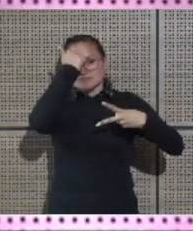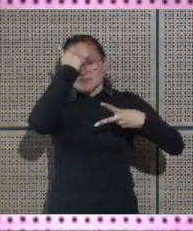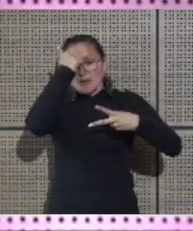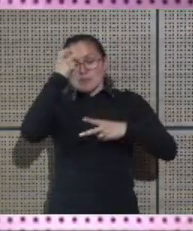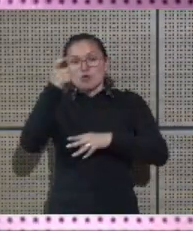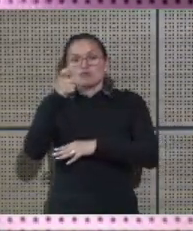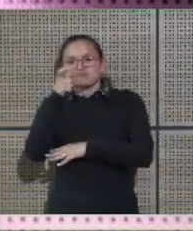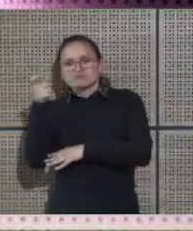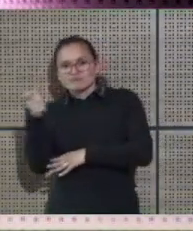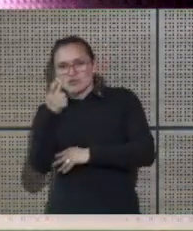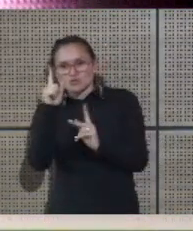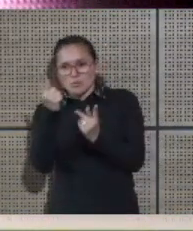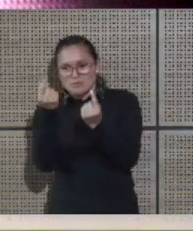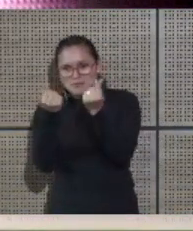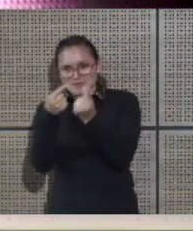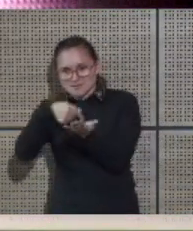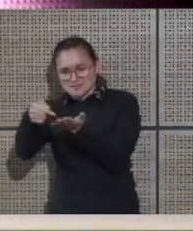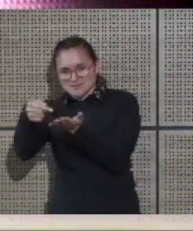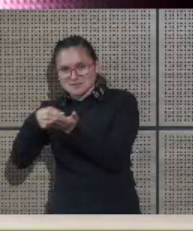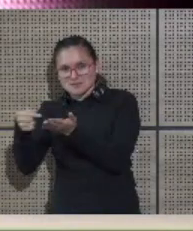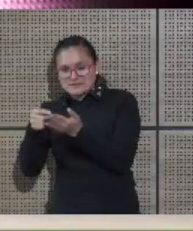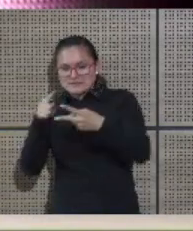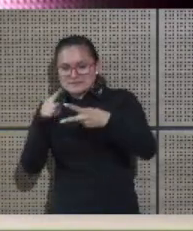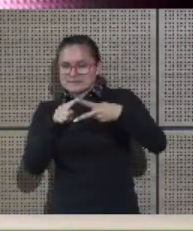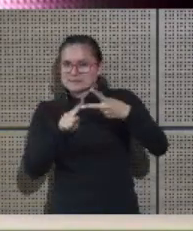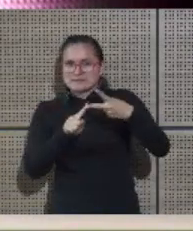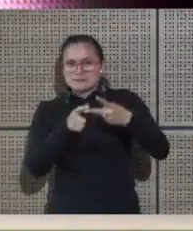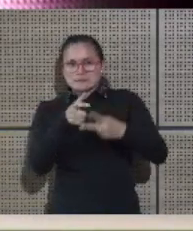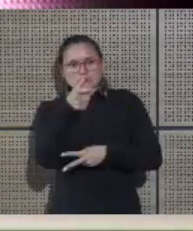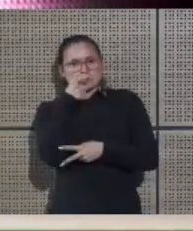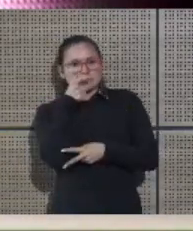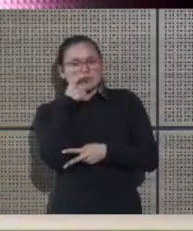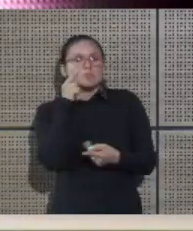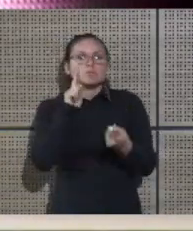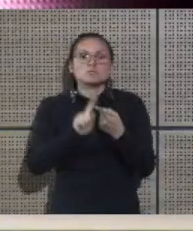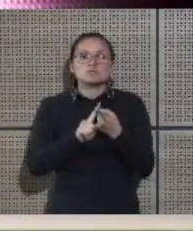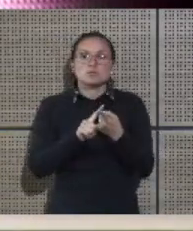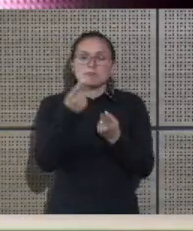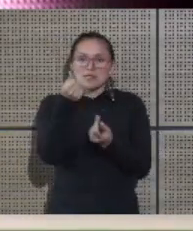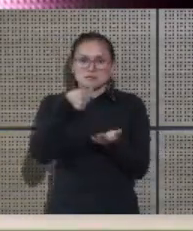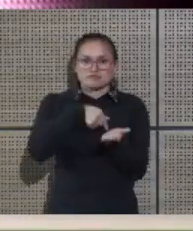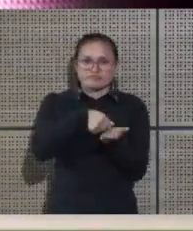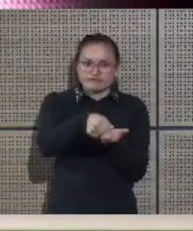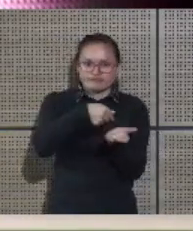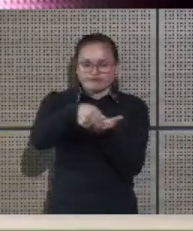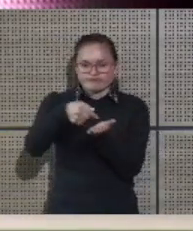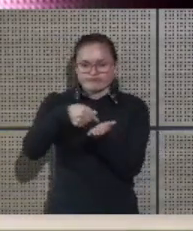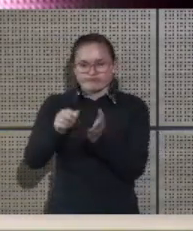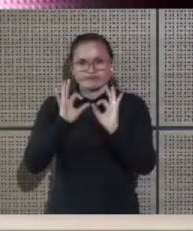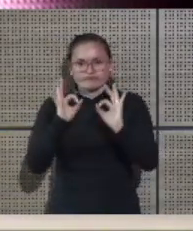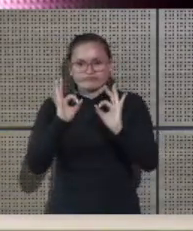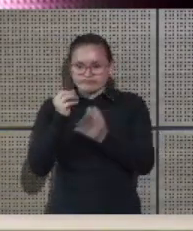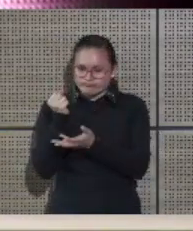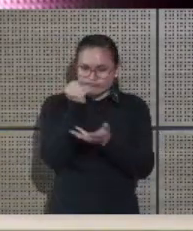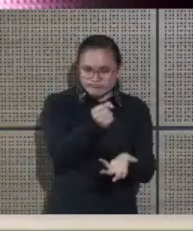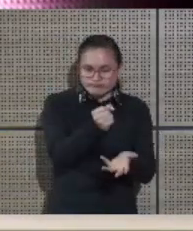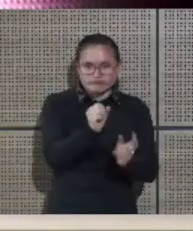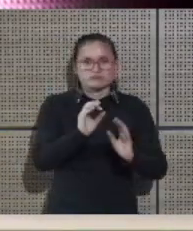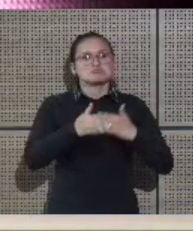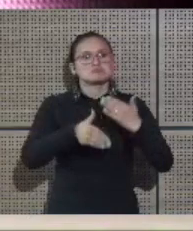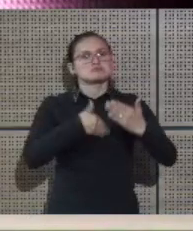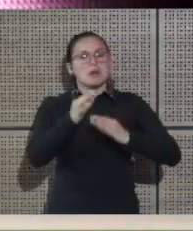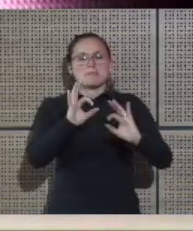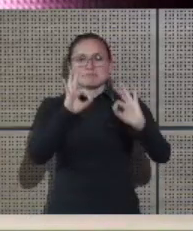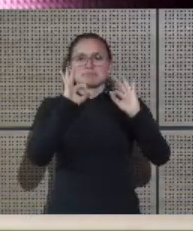control fiscal en América Latina, para poder coadyuvar efectivamente a una mejor inversión, a una inversión de más calidad, y